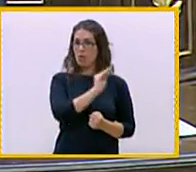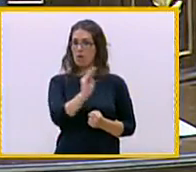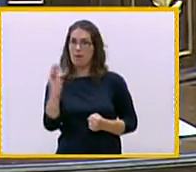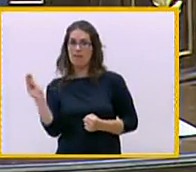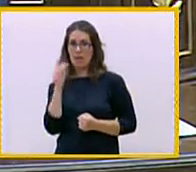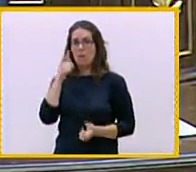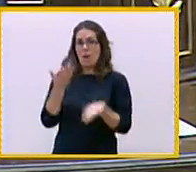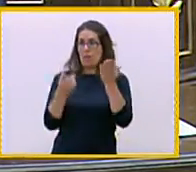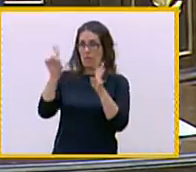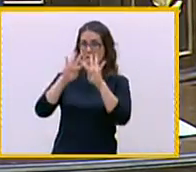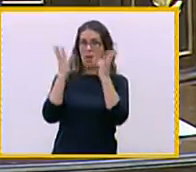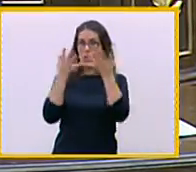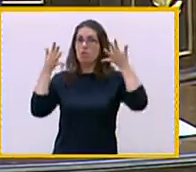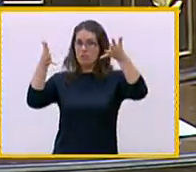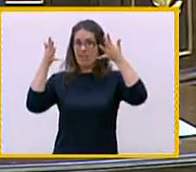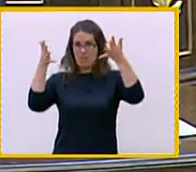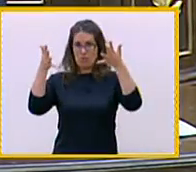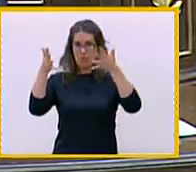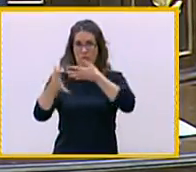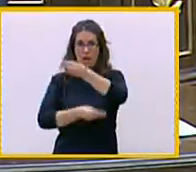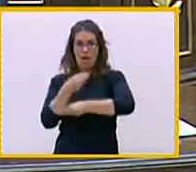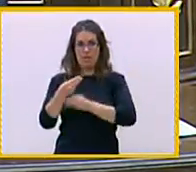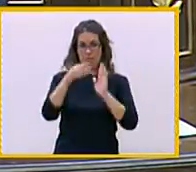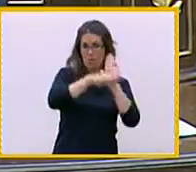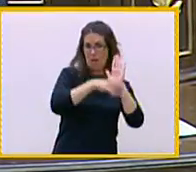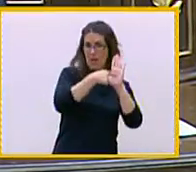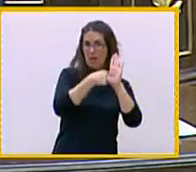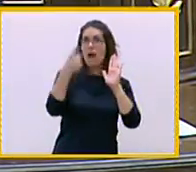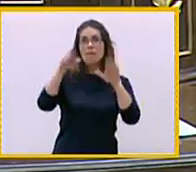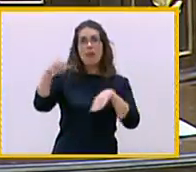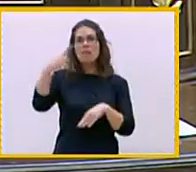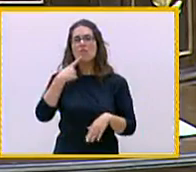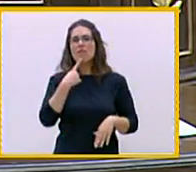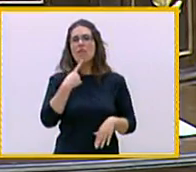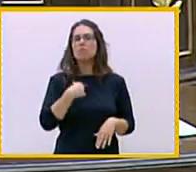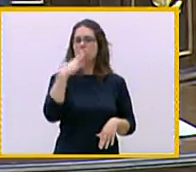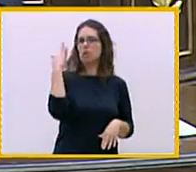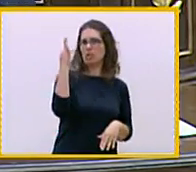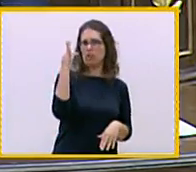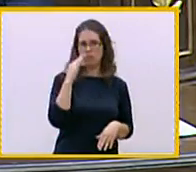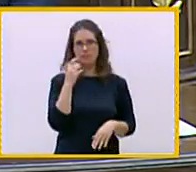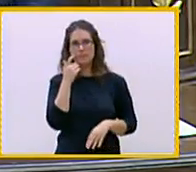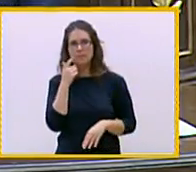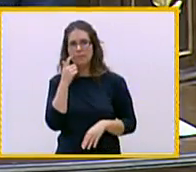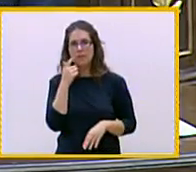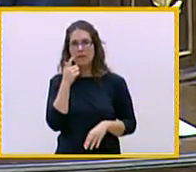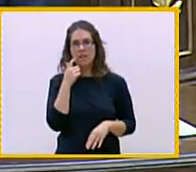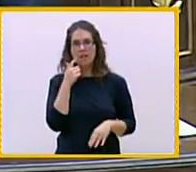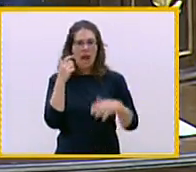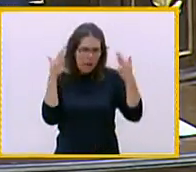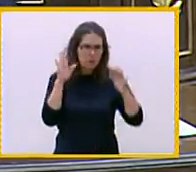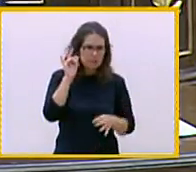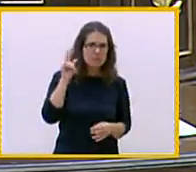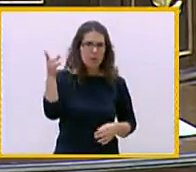Consejo que el Consejo realiza del programa de reformas español es globalmente positiva, aunque señale la necesidad de que